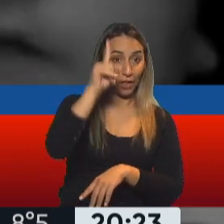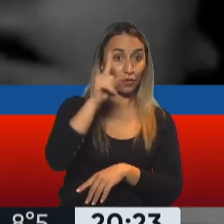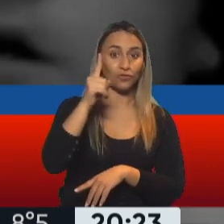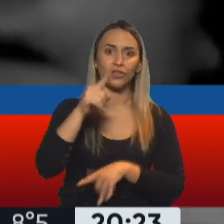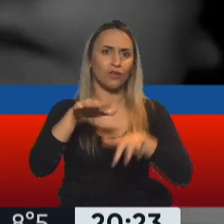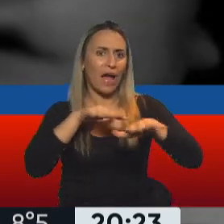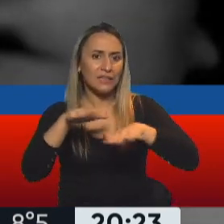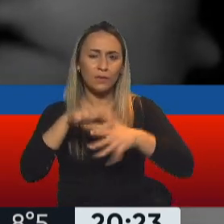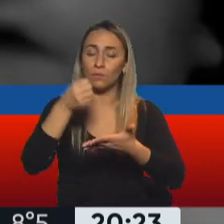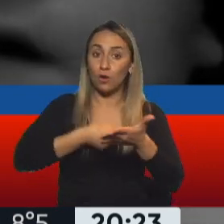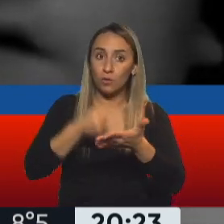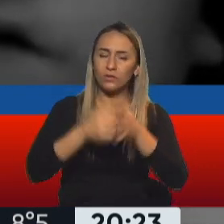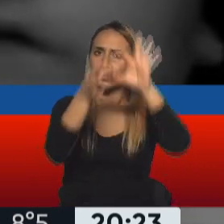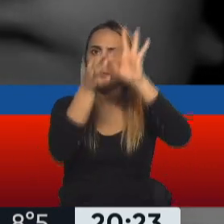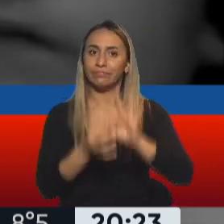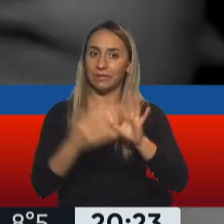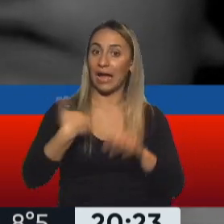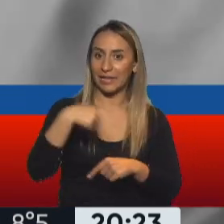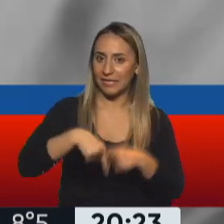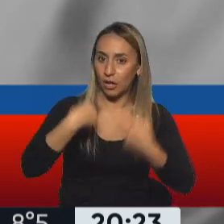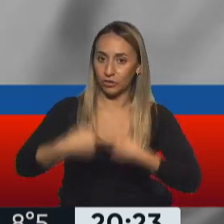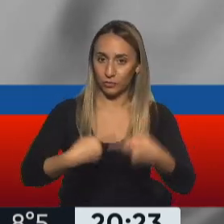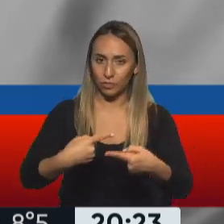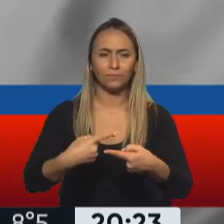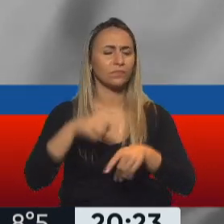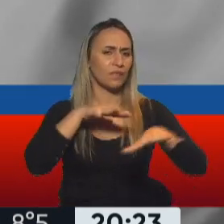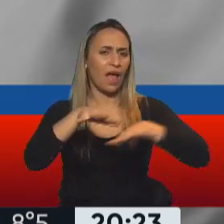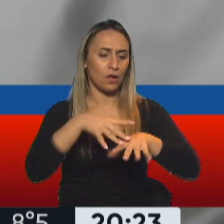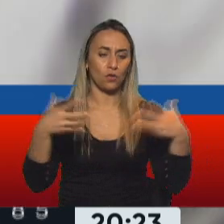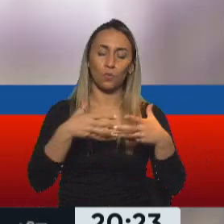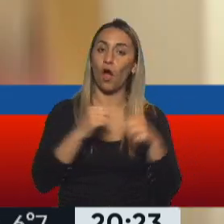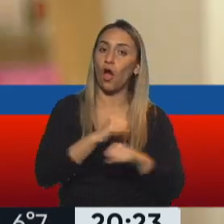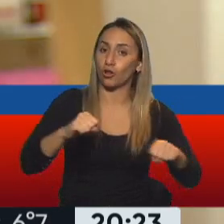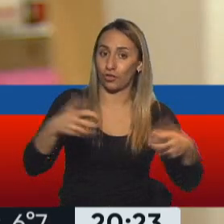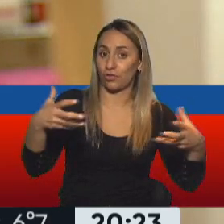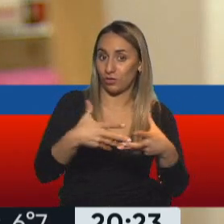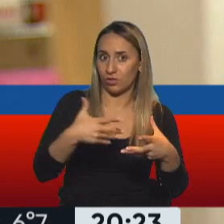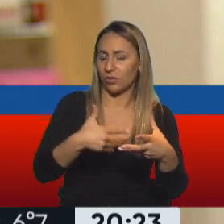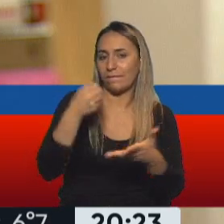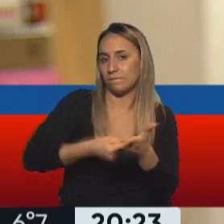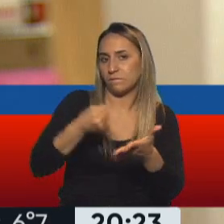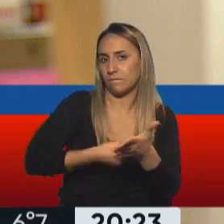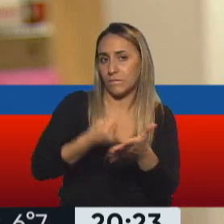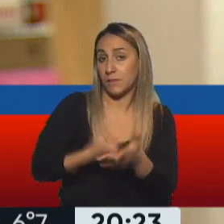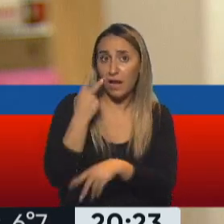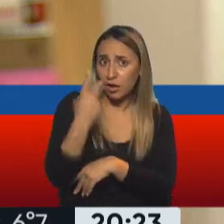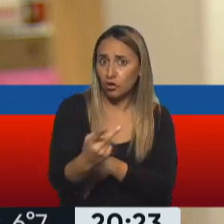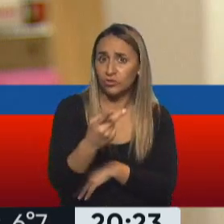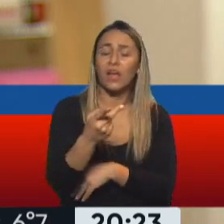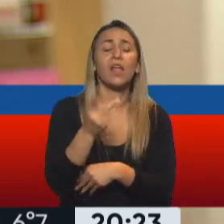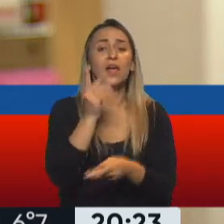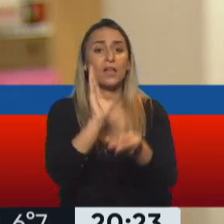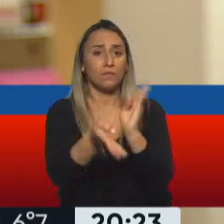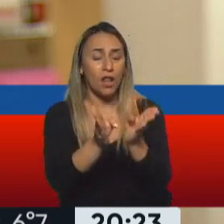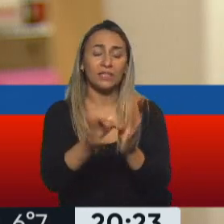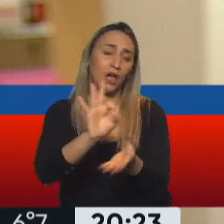trabajo posibles en la Argentina. El activismo gordo lucha por que se reconozca la violencia y la discriminación hacia las personas gordas en esta